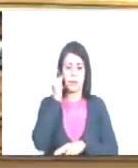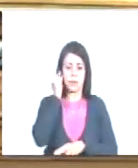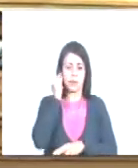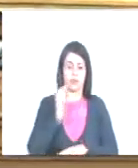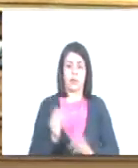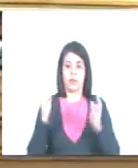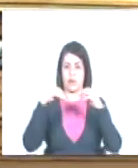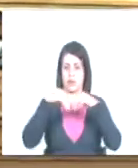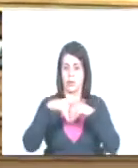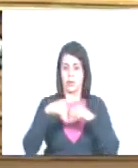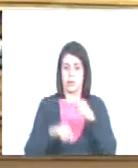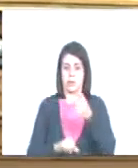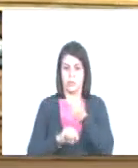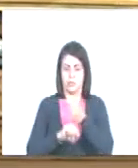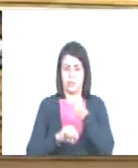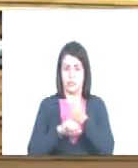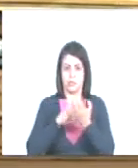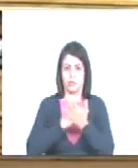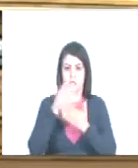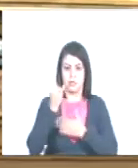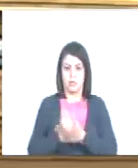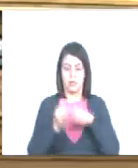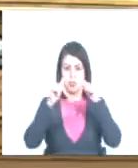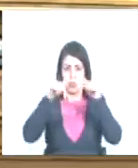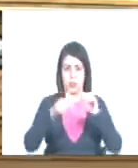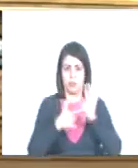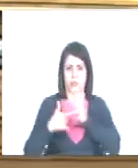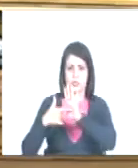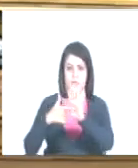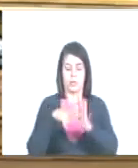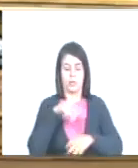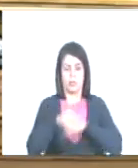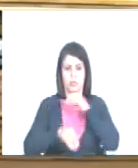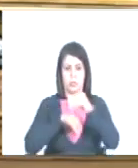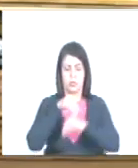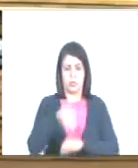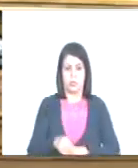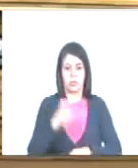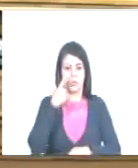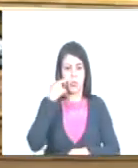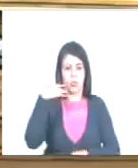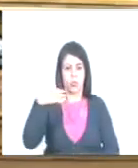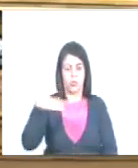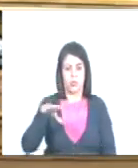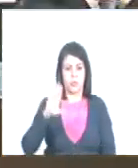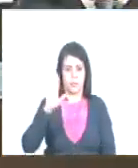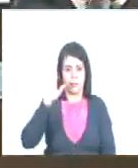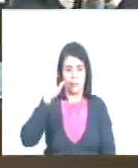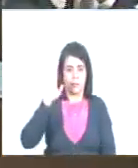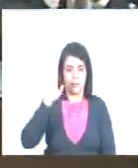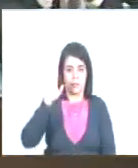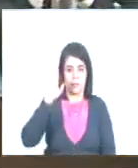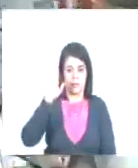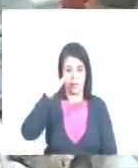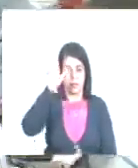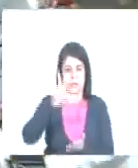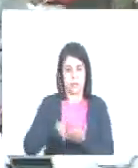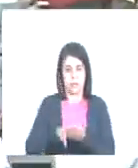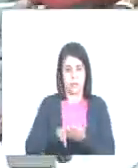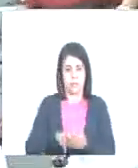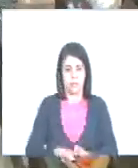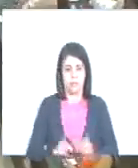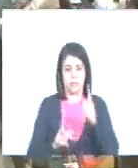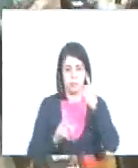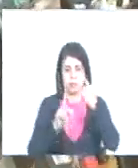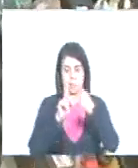honorables diputados que tengan a favor del proyecto de orden del día presentado, sírvanse a manifestar o conocer de costumbre. Queda aprobado.